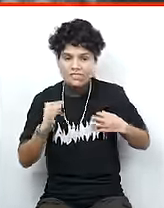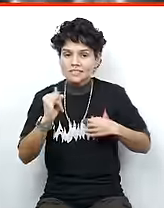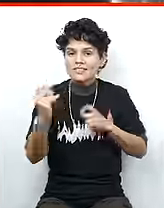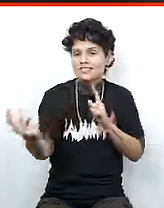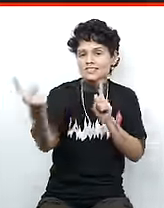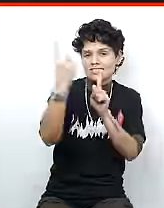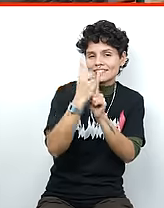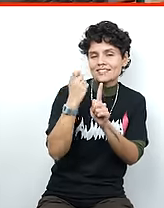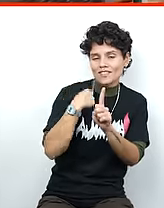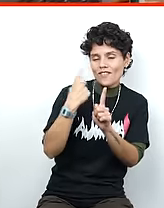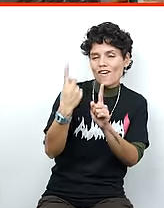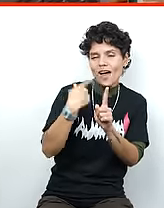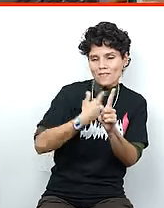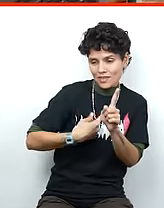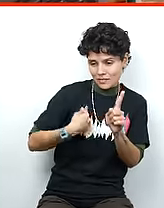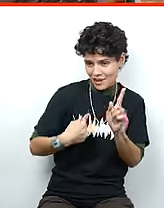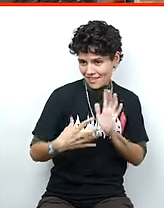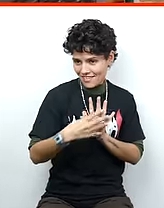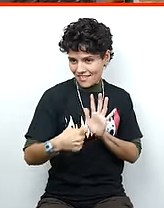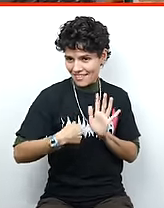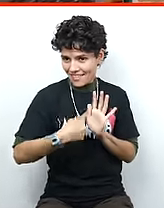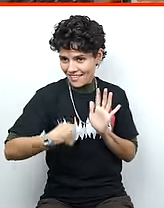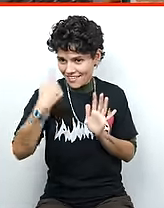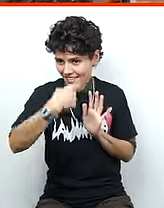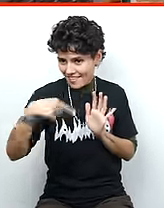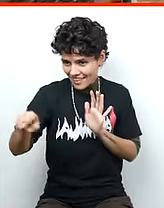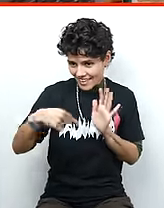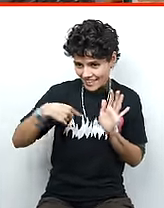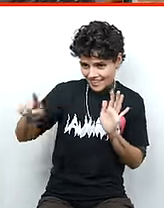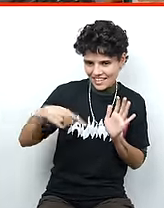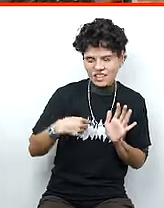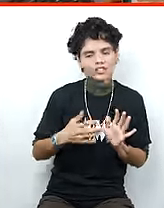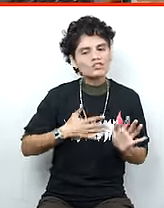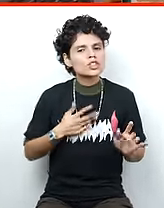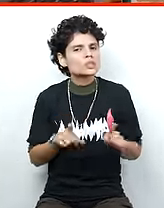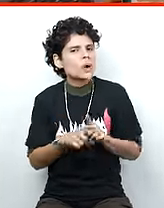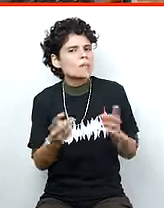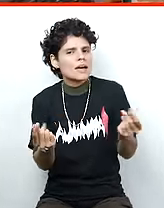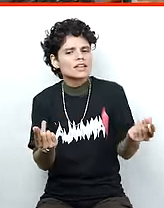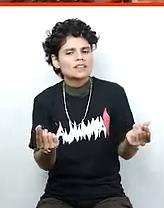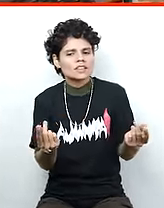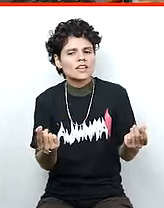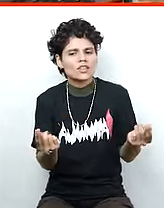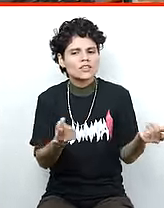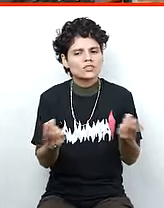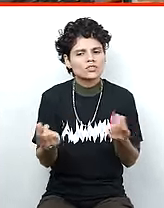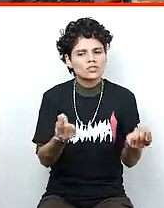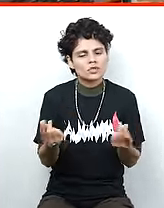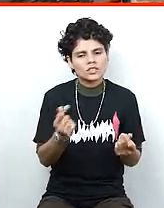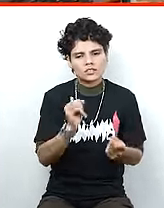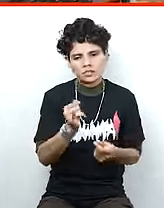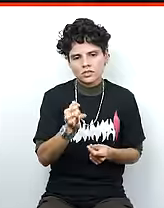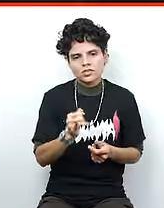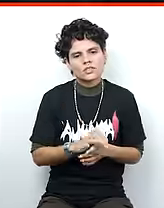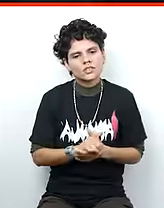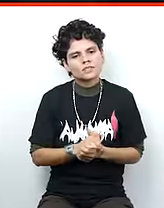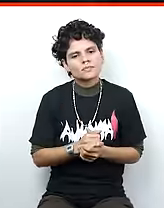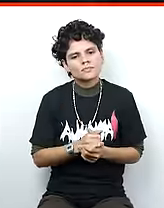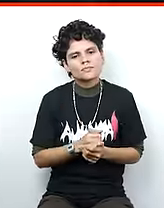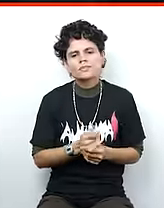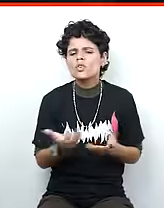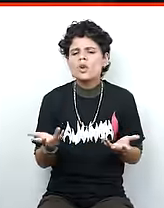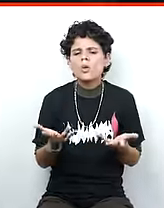allá, voy a ponerme la polera. Me voy a coger. Así que te gusta porque entonces lo sentí que es parecido. Sí. Sí, es real. Es real, es real, el chivillo. ¿Y cómo